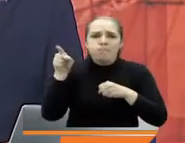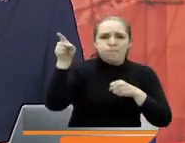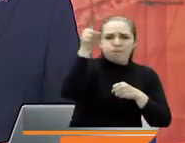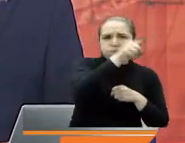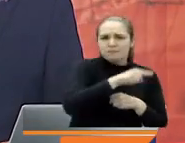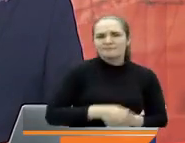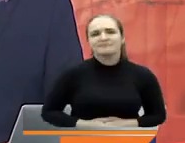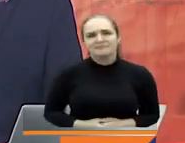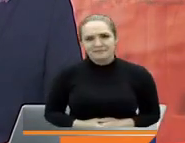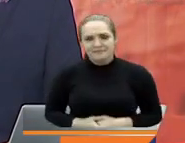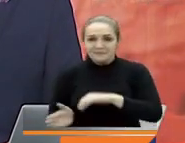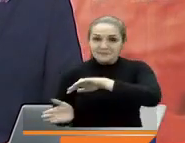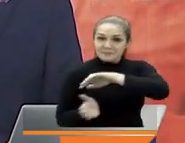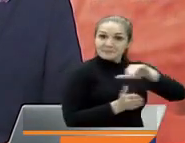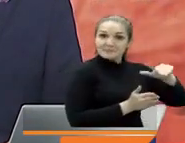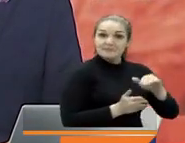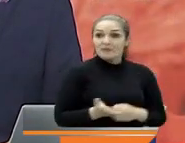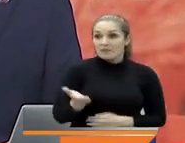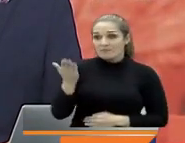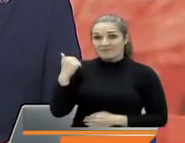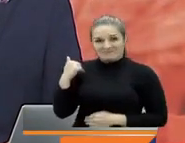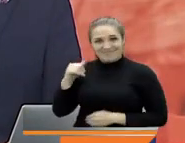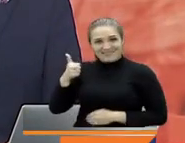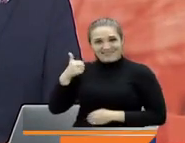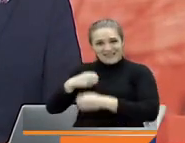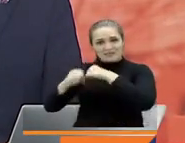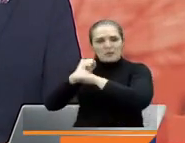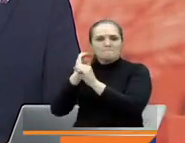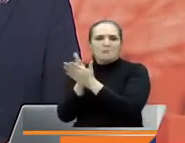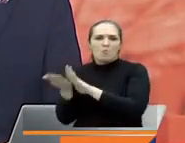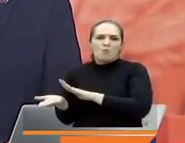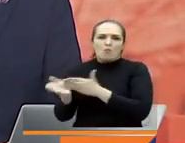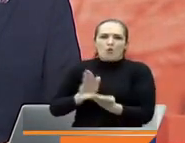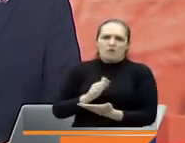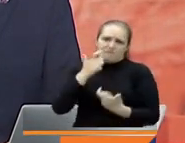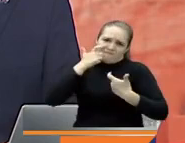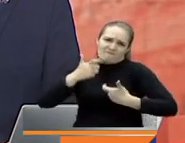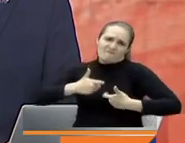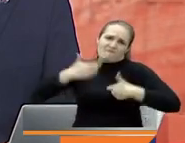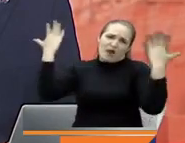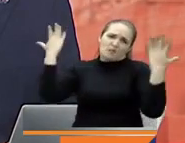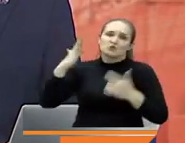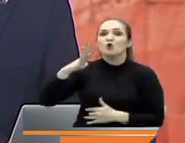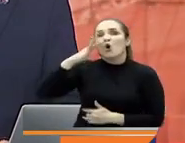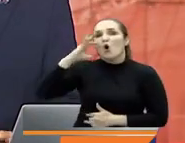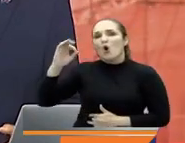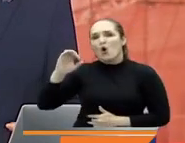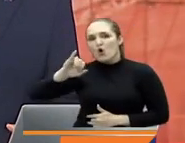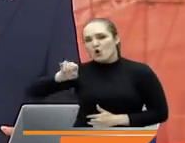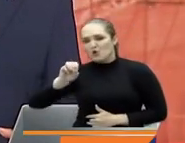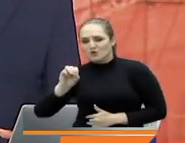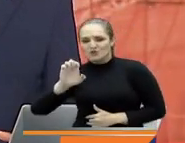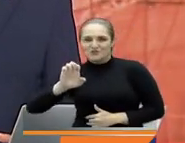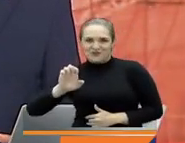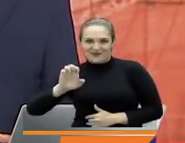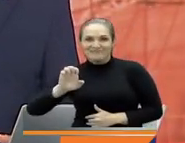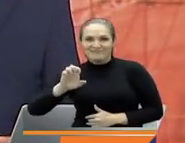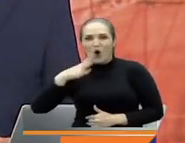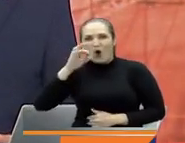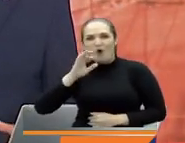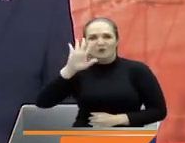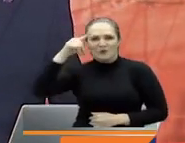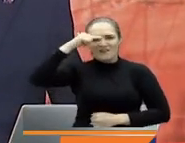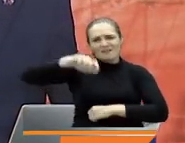sociales. Y hoy se conmemoran 10 años de la muerte del reconocido cantante cartagenero Álvaro José Arroyo González, más conocido como el Joe